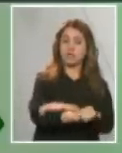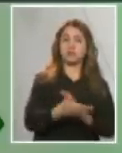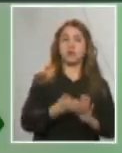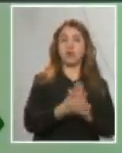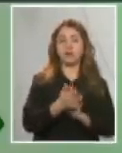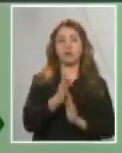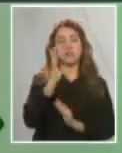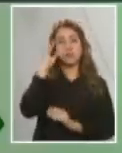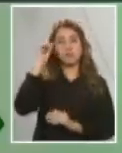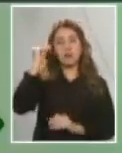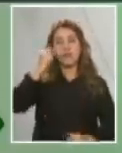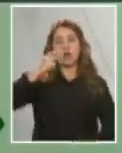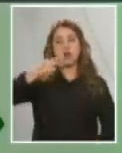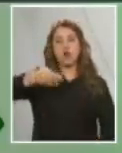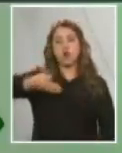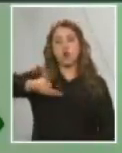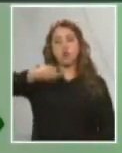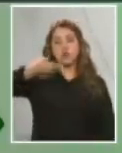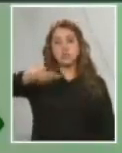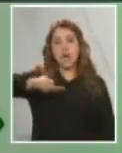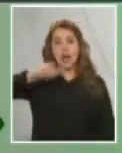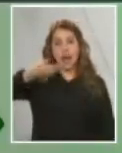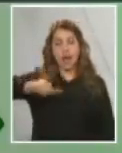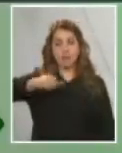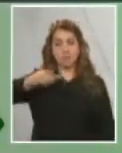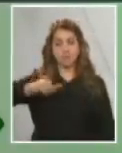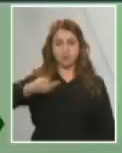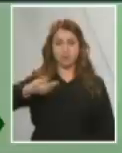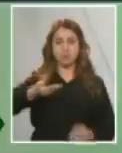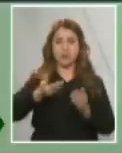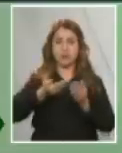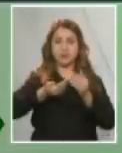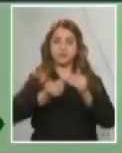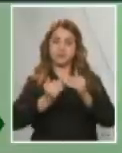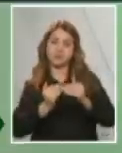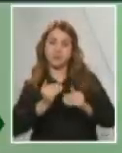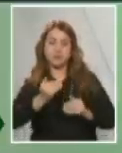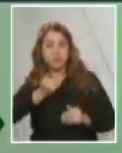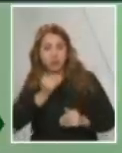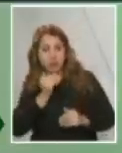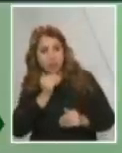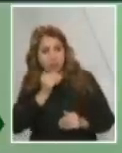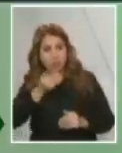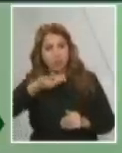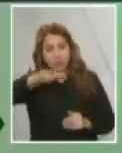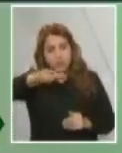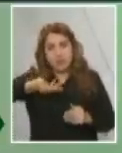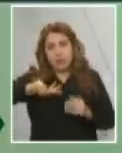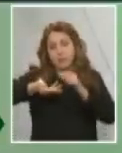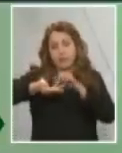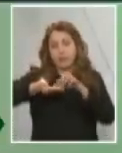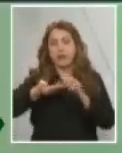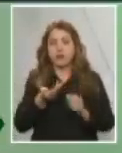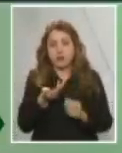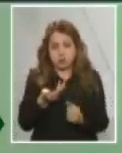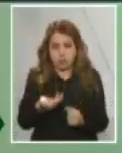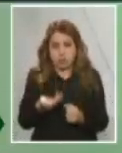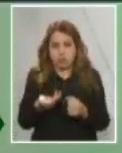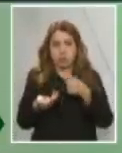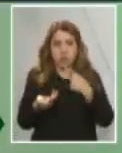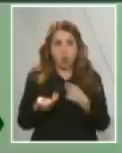no sé, una cuchara... Sí. Para que tenga un ángulo distinto, sí. Para que alguien que tenga rigidez en el fondo, exacto. Por ejemplo, muscular,